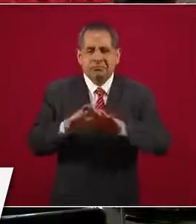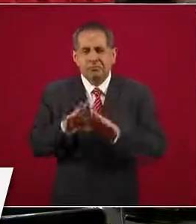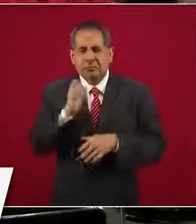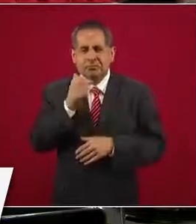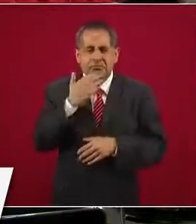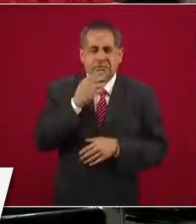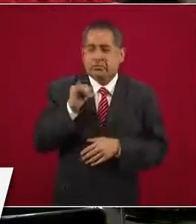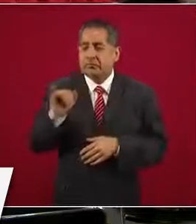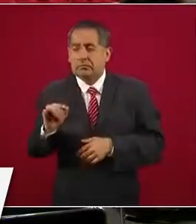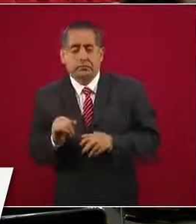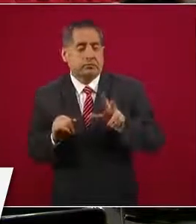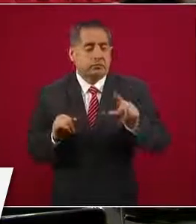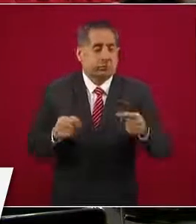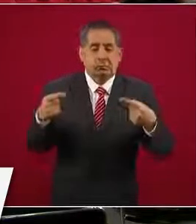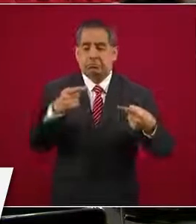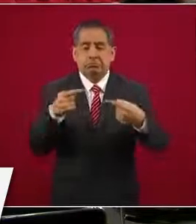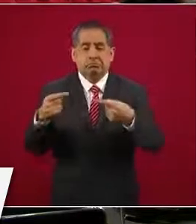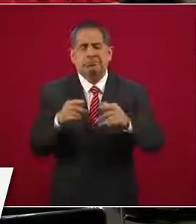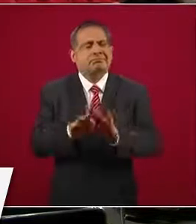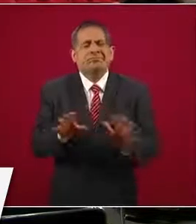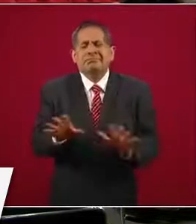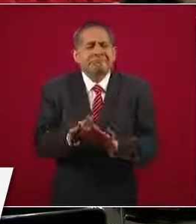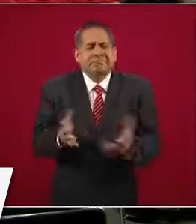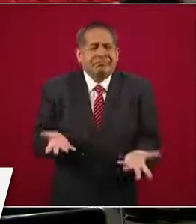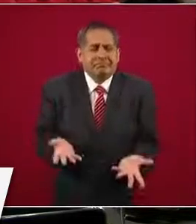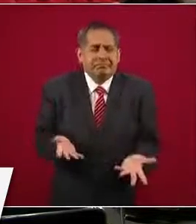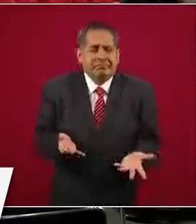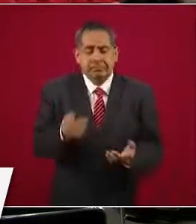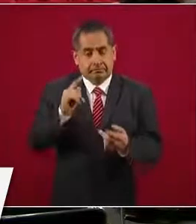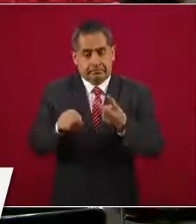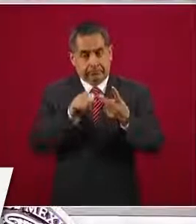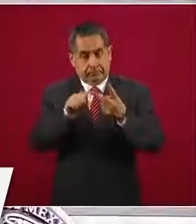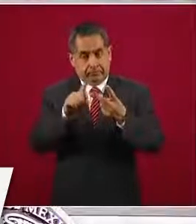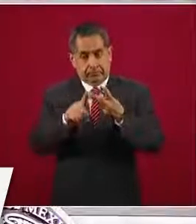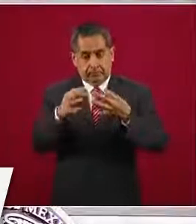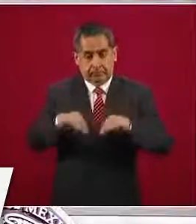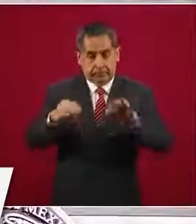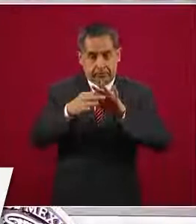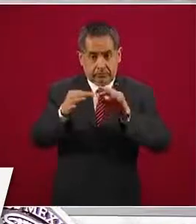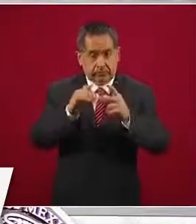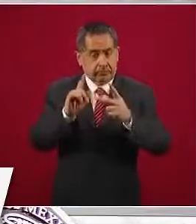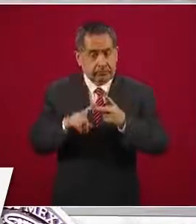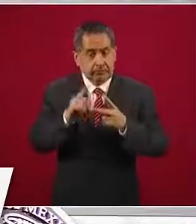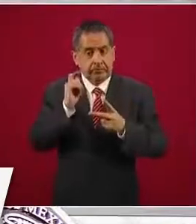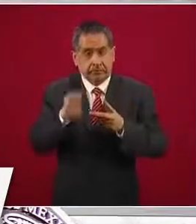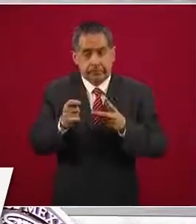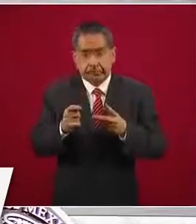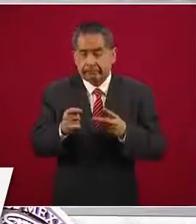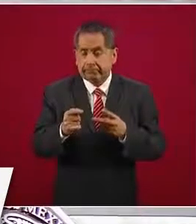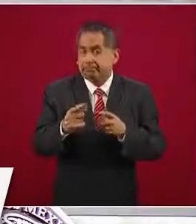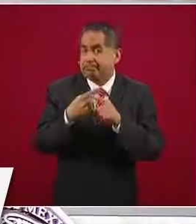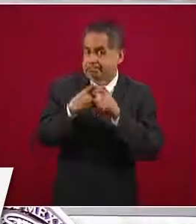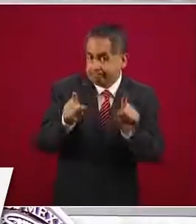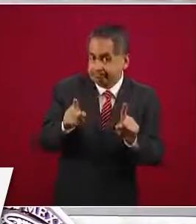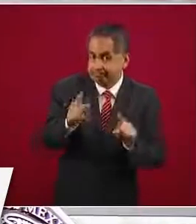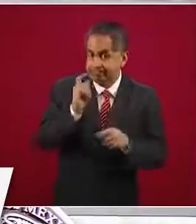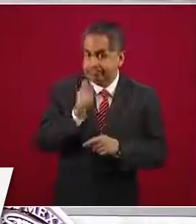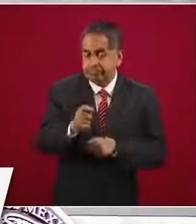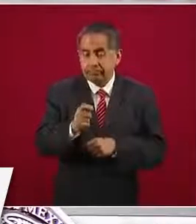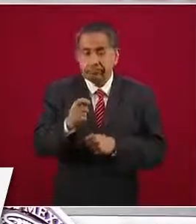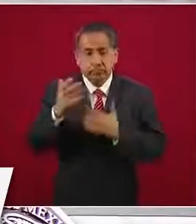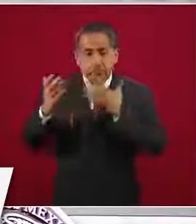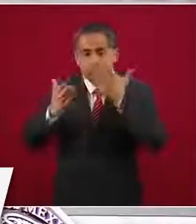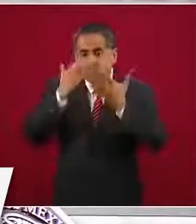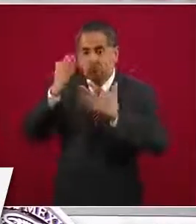bandos entonces el otro elemento muy importante y que es la diferencia entre los